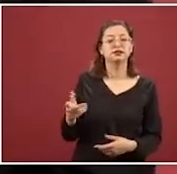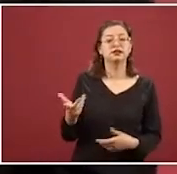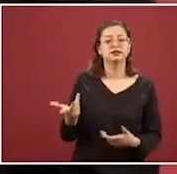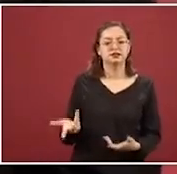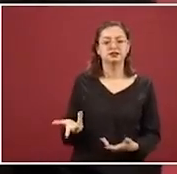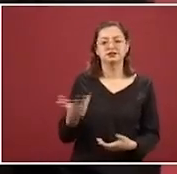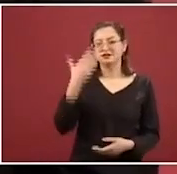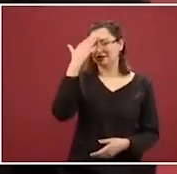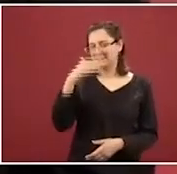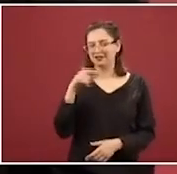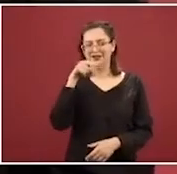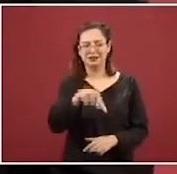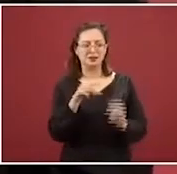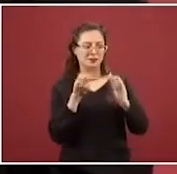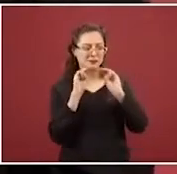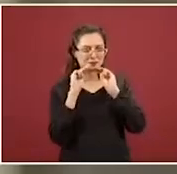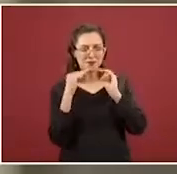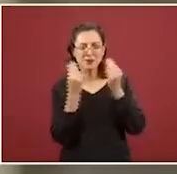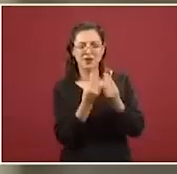bandas